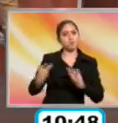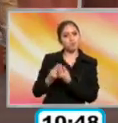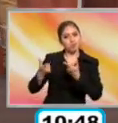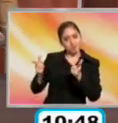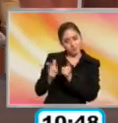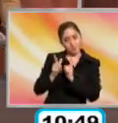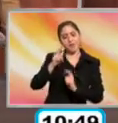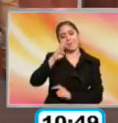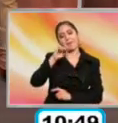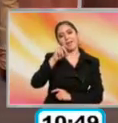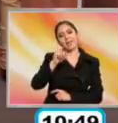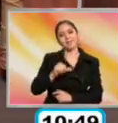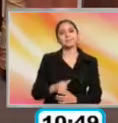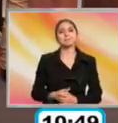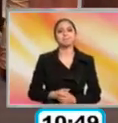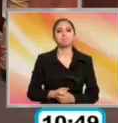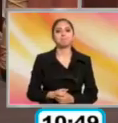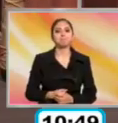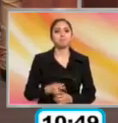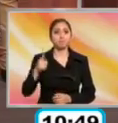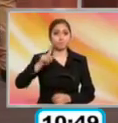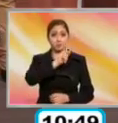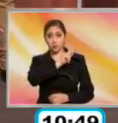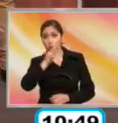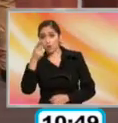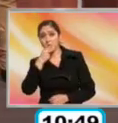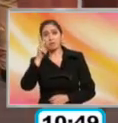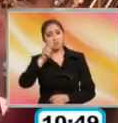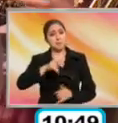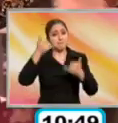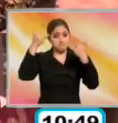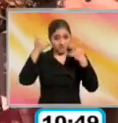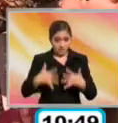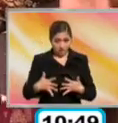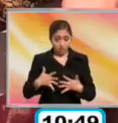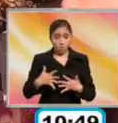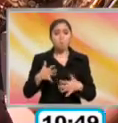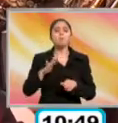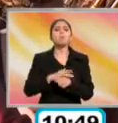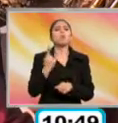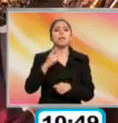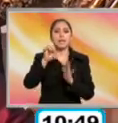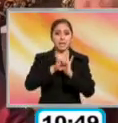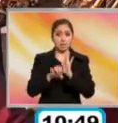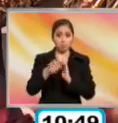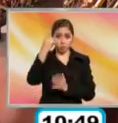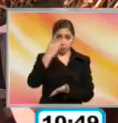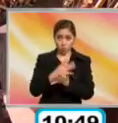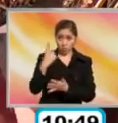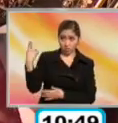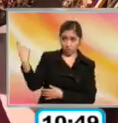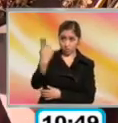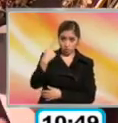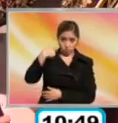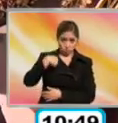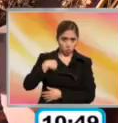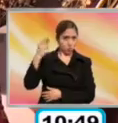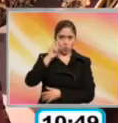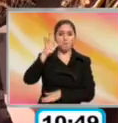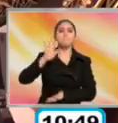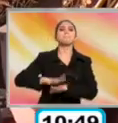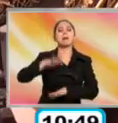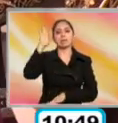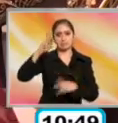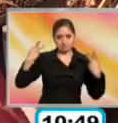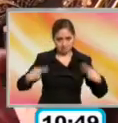haces? contentos. Pues es bien pesado. Realmente es pesado porque somos no nada más son ellos, no nada más Ajá. son ellos y yo. Es una gran producción. Sino es una